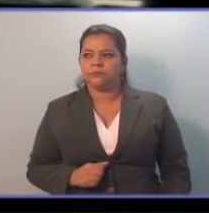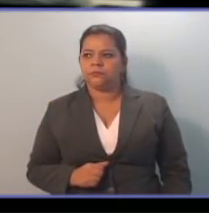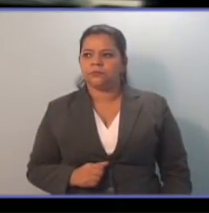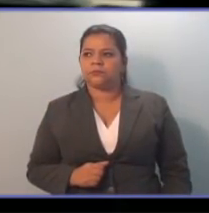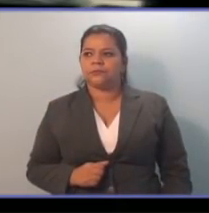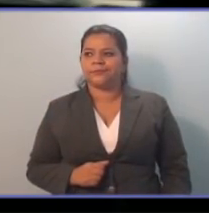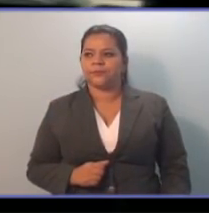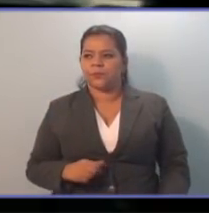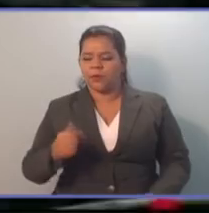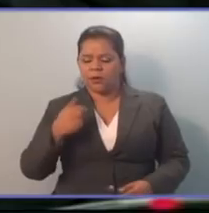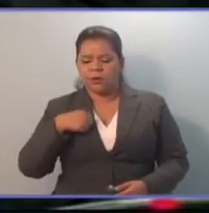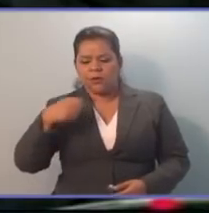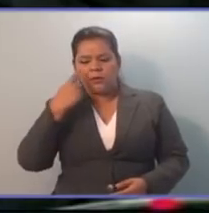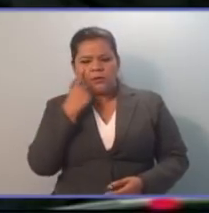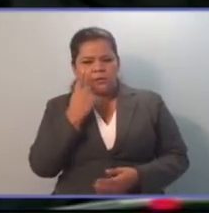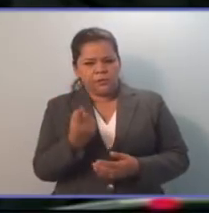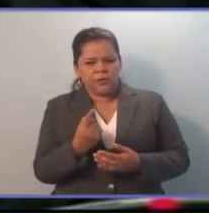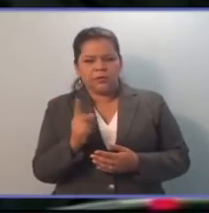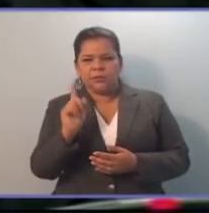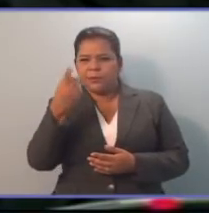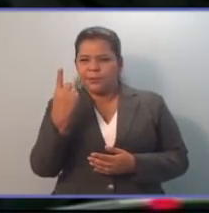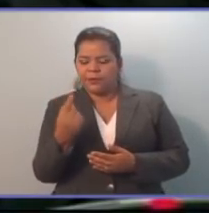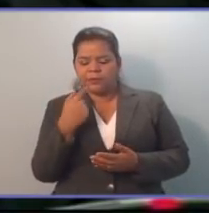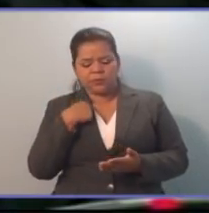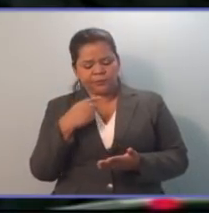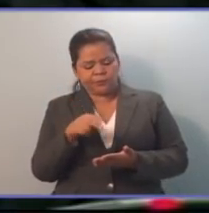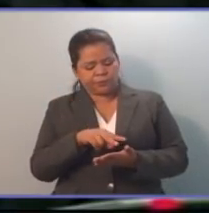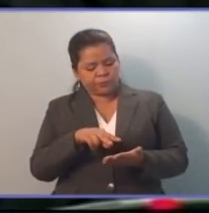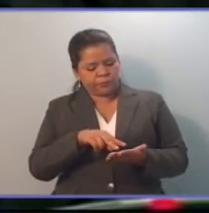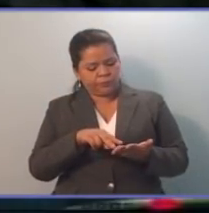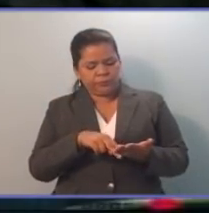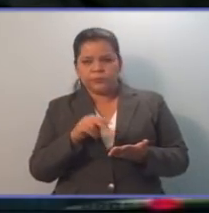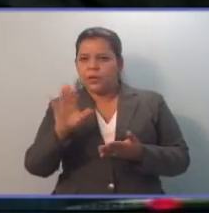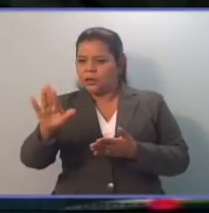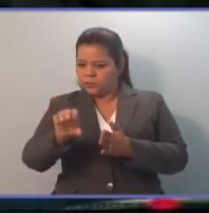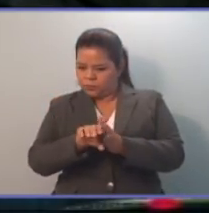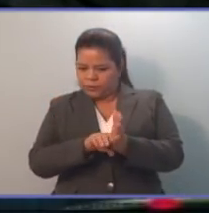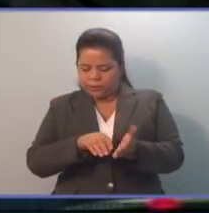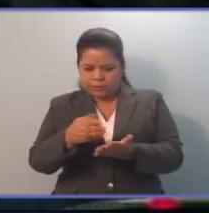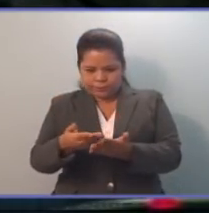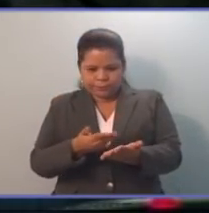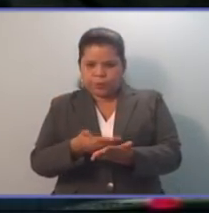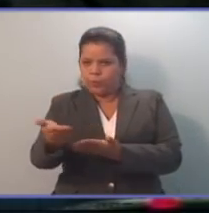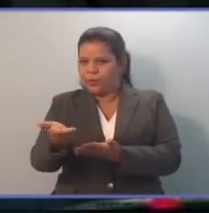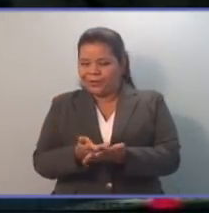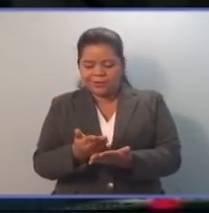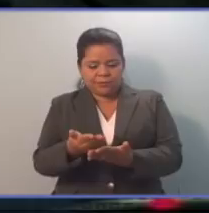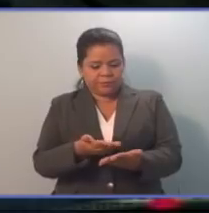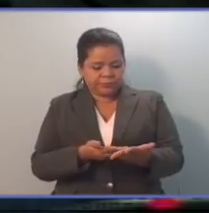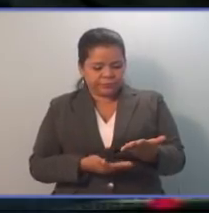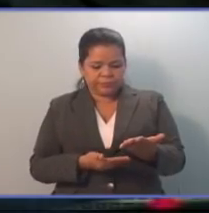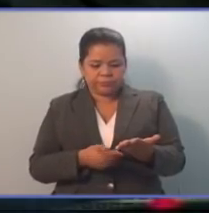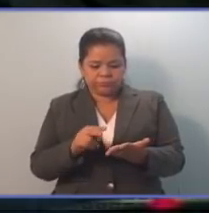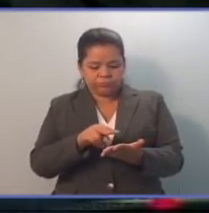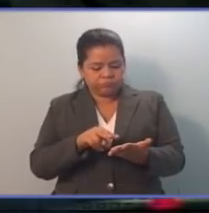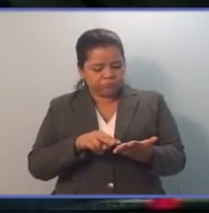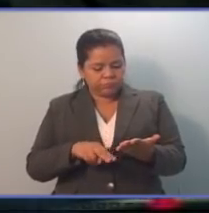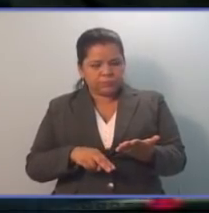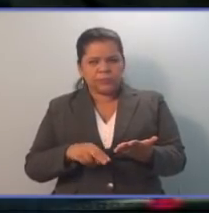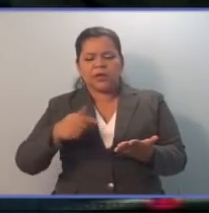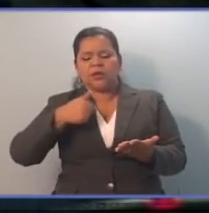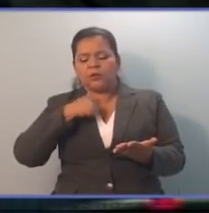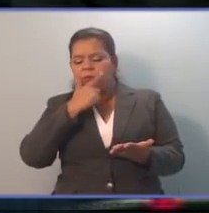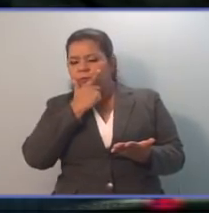Leí atentamente lo que usted estaba en la primera parte, leí atentamente lo que nos mandó, sus propuestas, y me llama algo